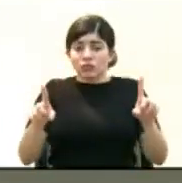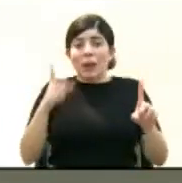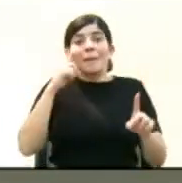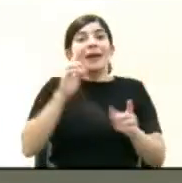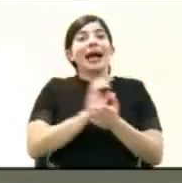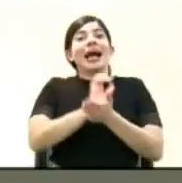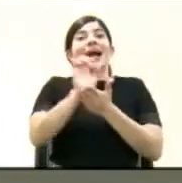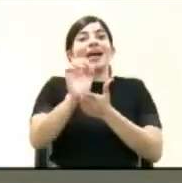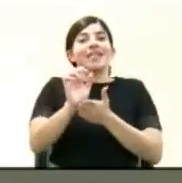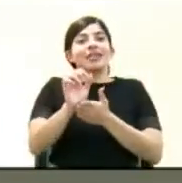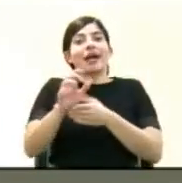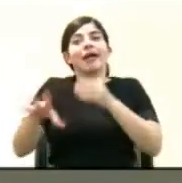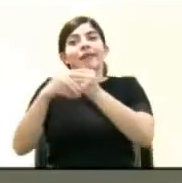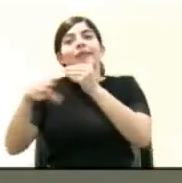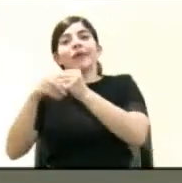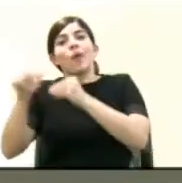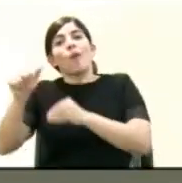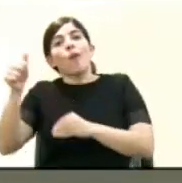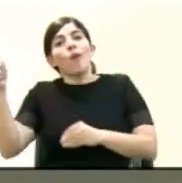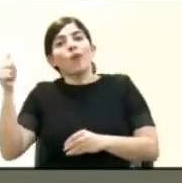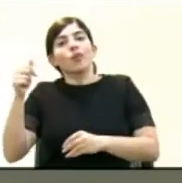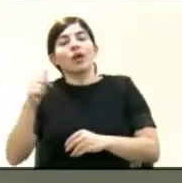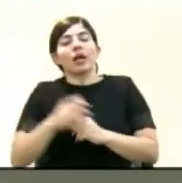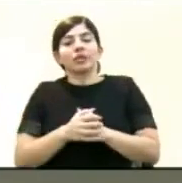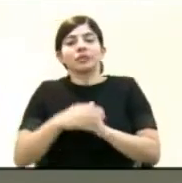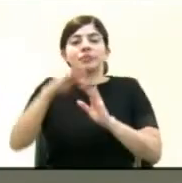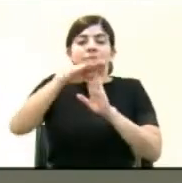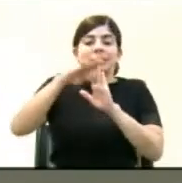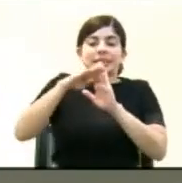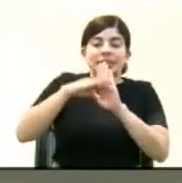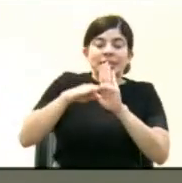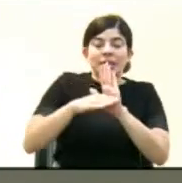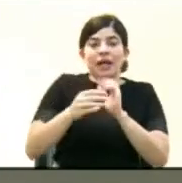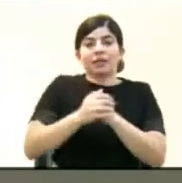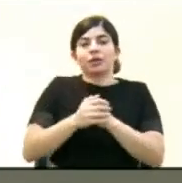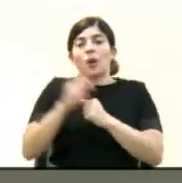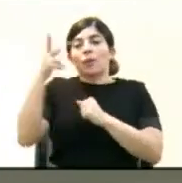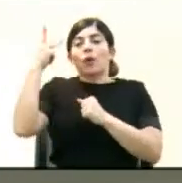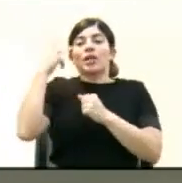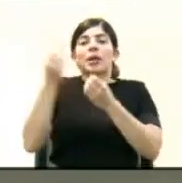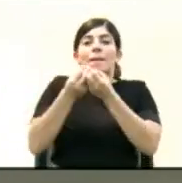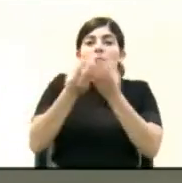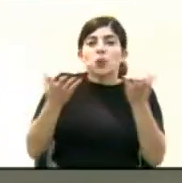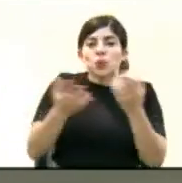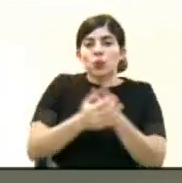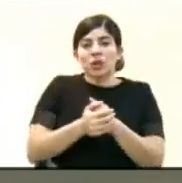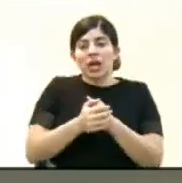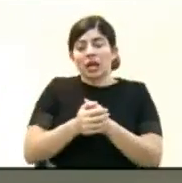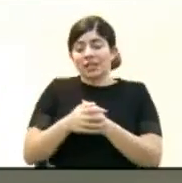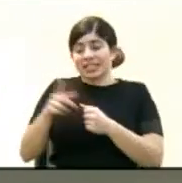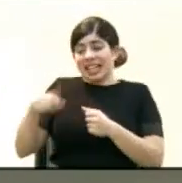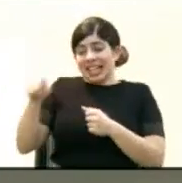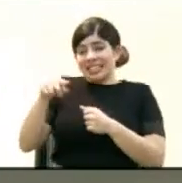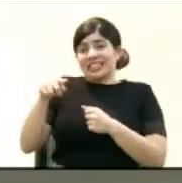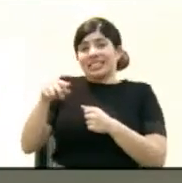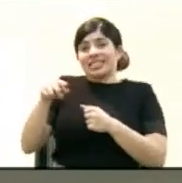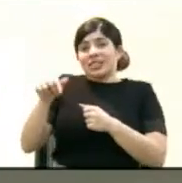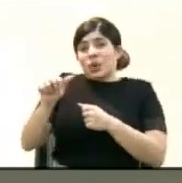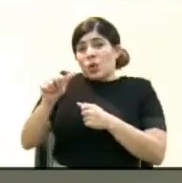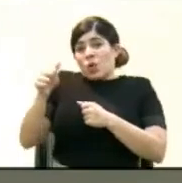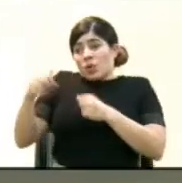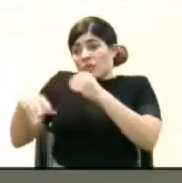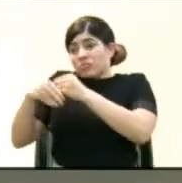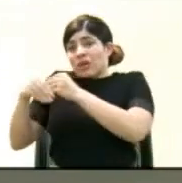no tener que recurrir a medidas generales, a políticas públicas más generales que afecten